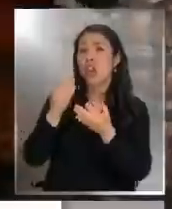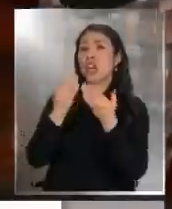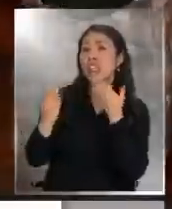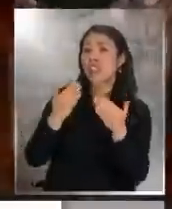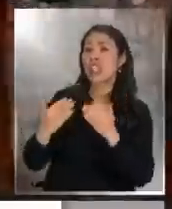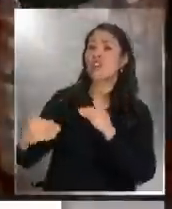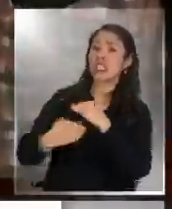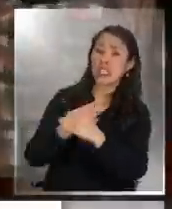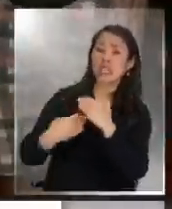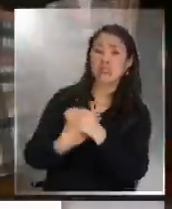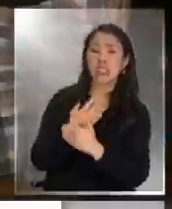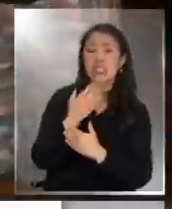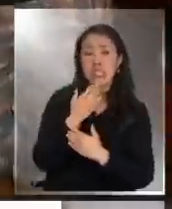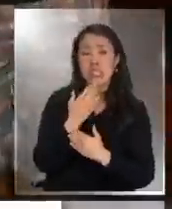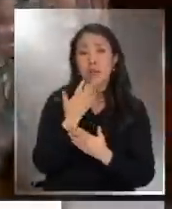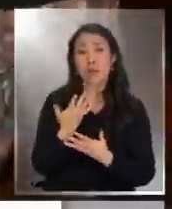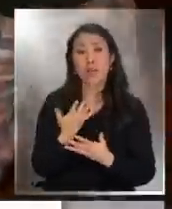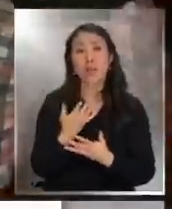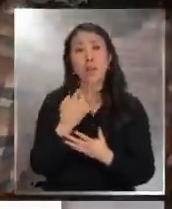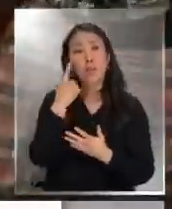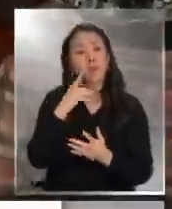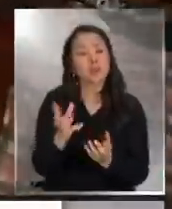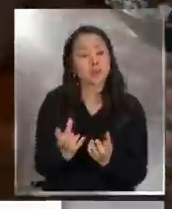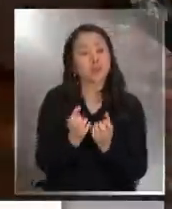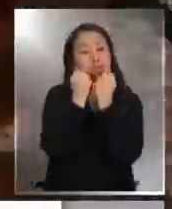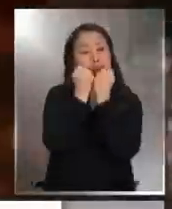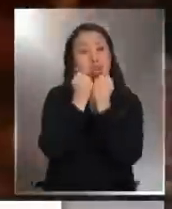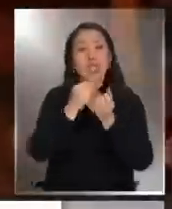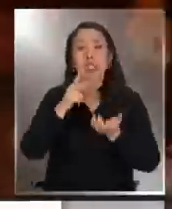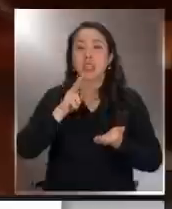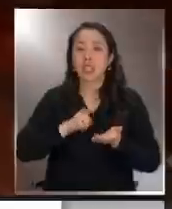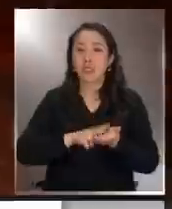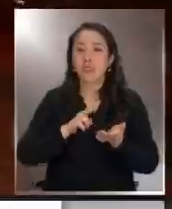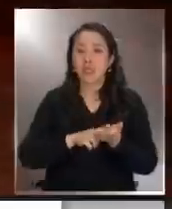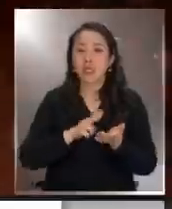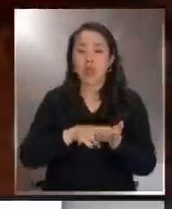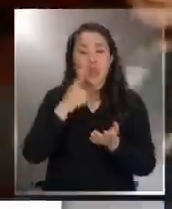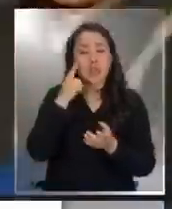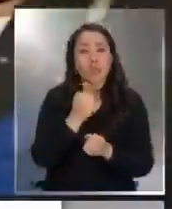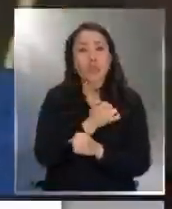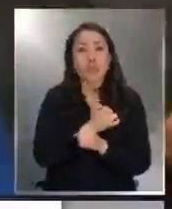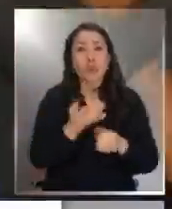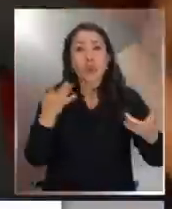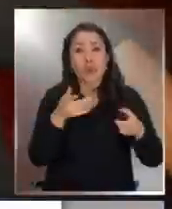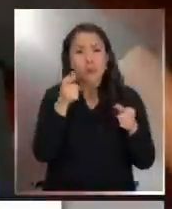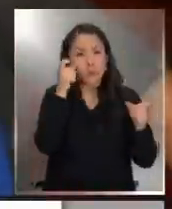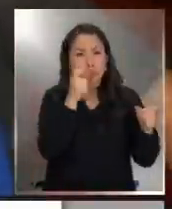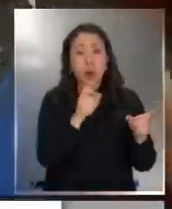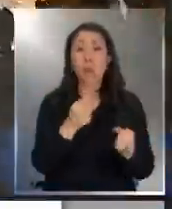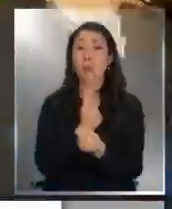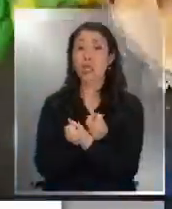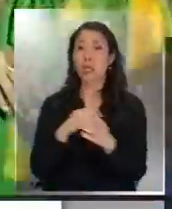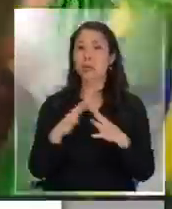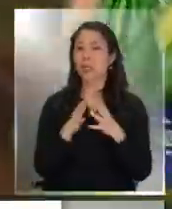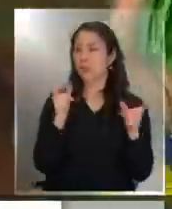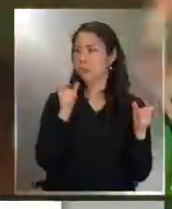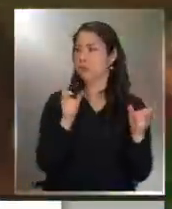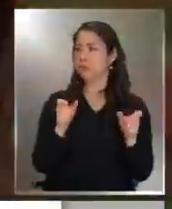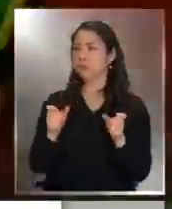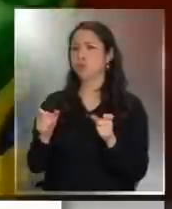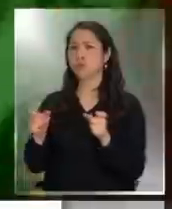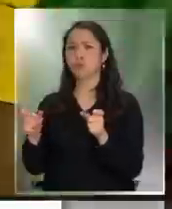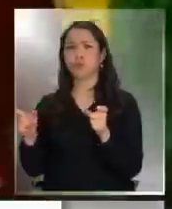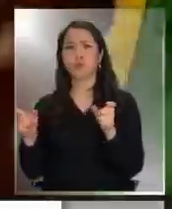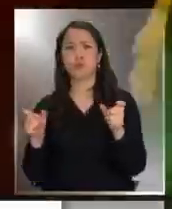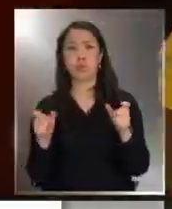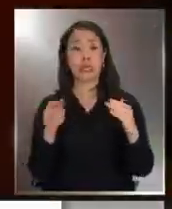recibido visitas y ha guardado el mismo hermetismo. Es realmente increíble el operativo de la policía militar que está en